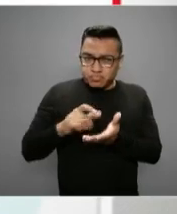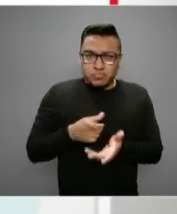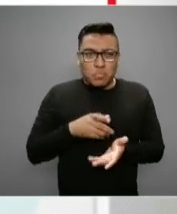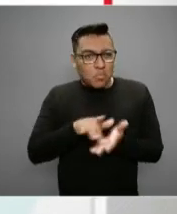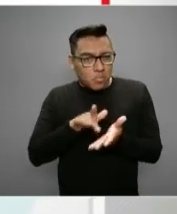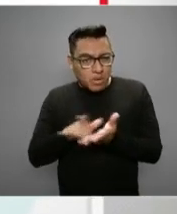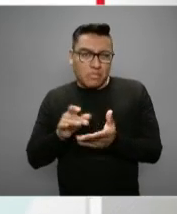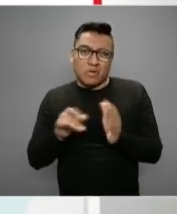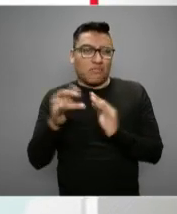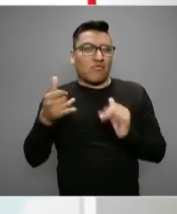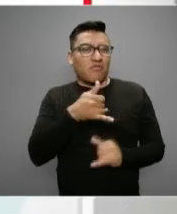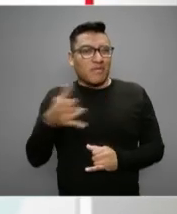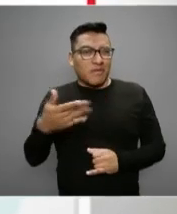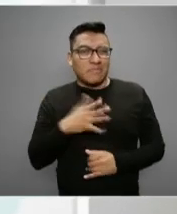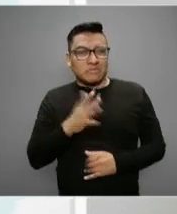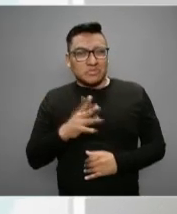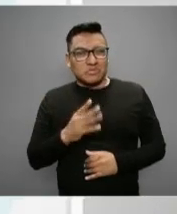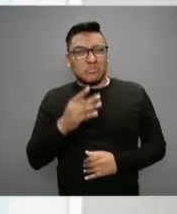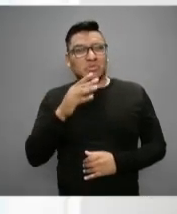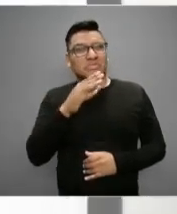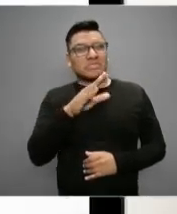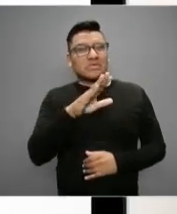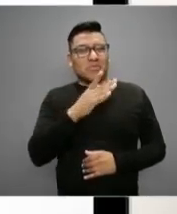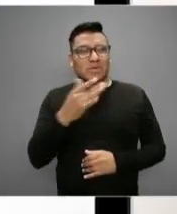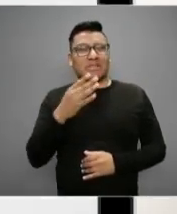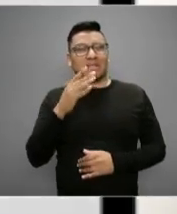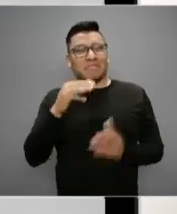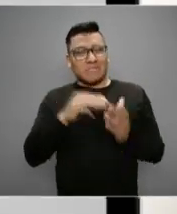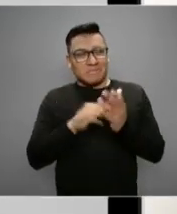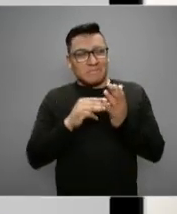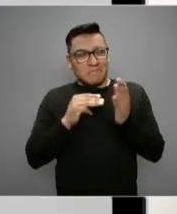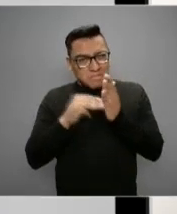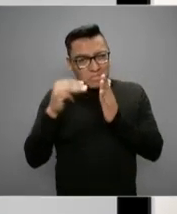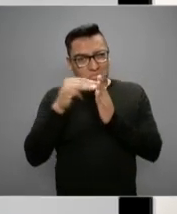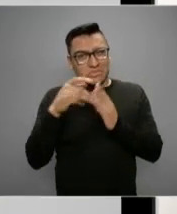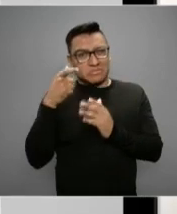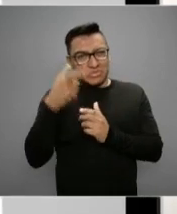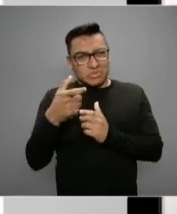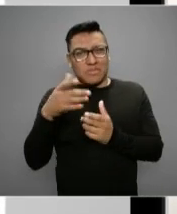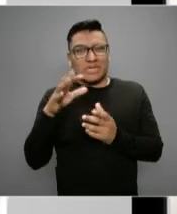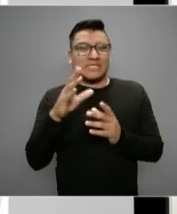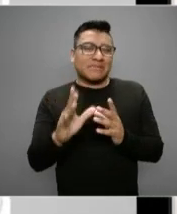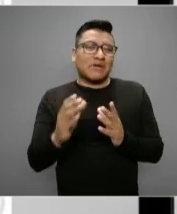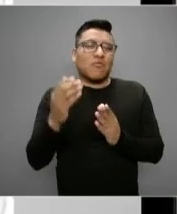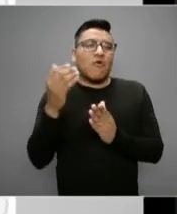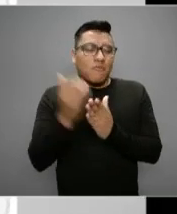este año estaba por los 150 mil millones de pesos de derrama. Eso se mantiene